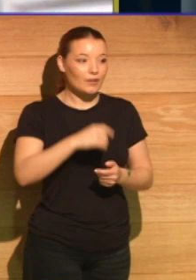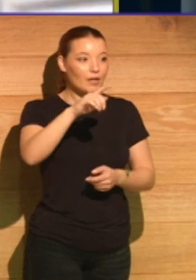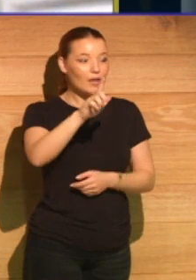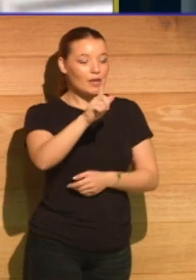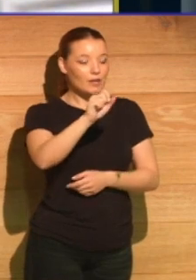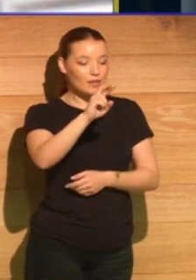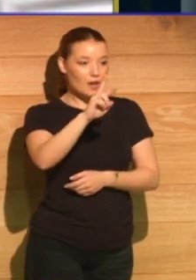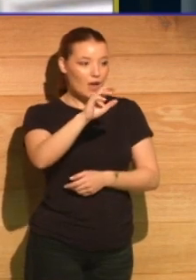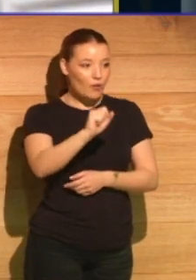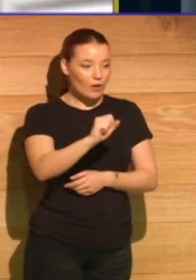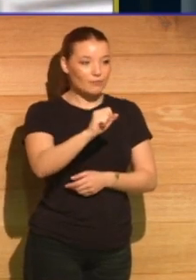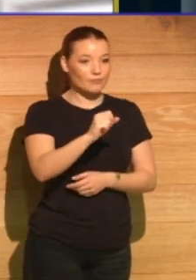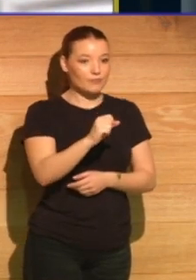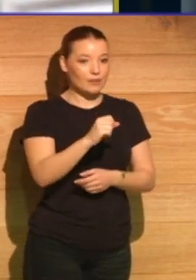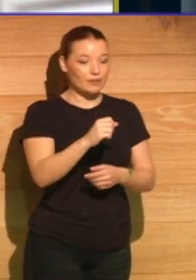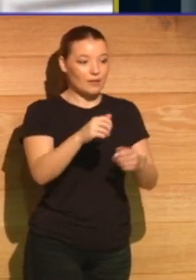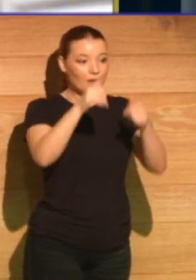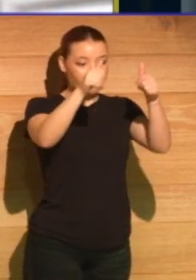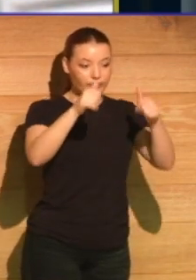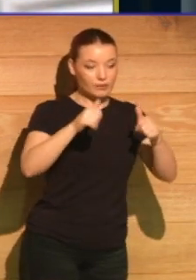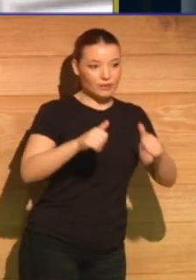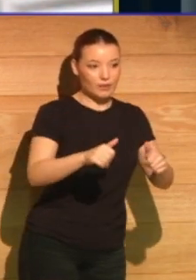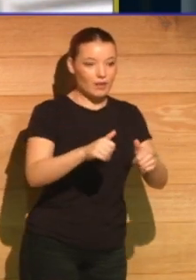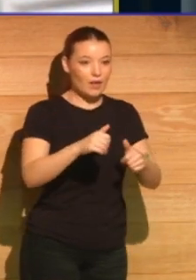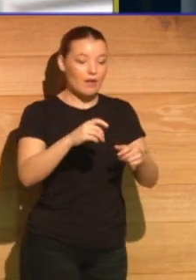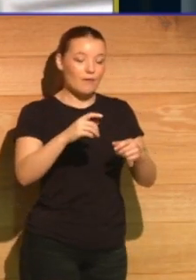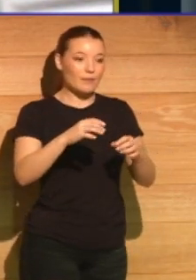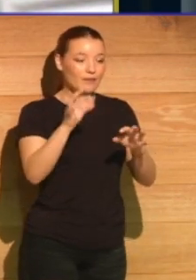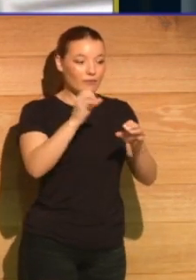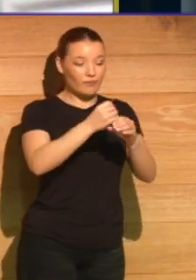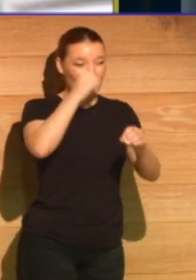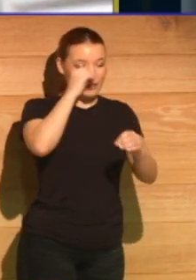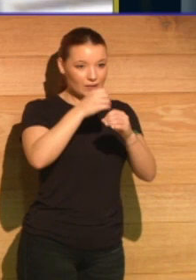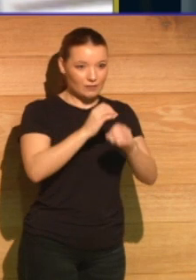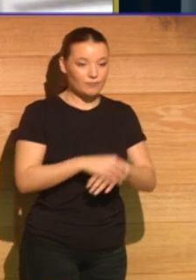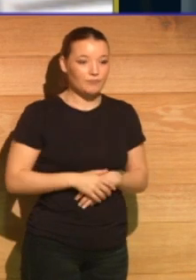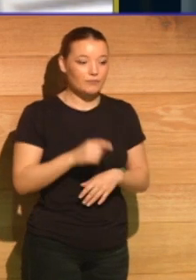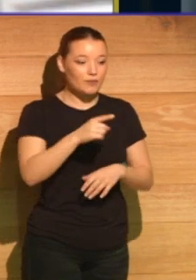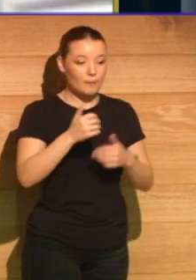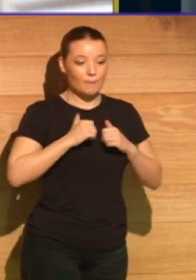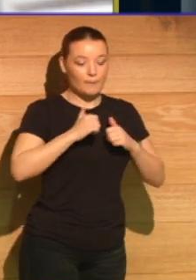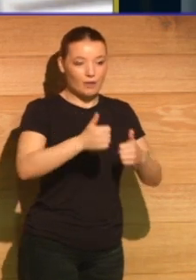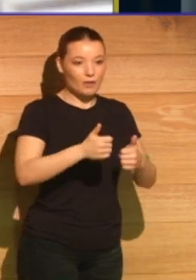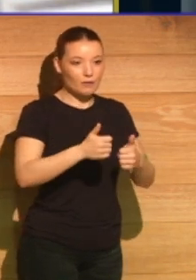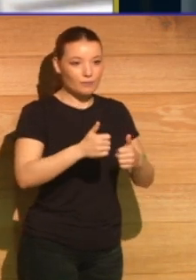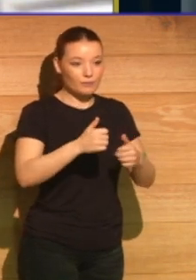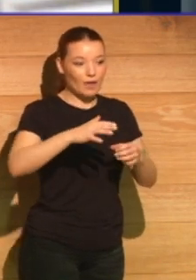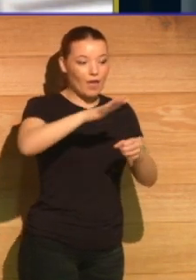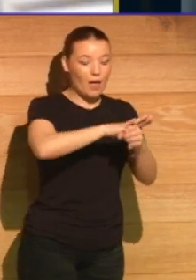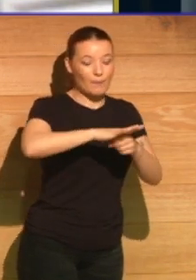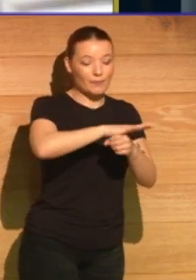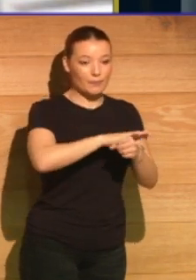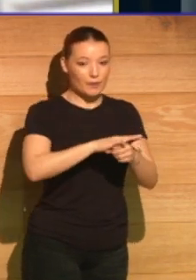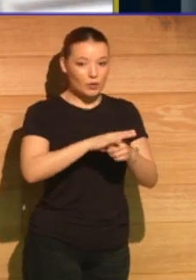Laura es licenciada en física, inició su carrera profesional en el ámbito de la